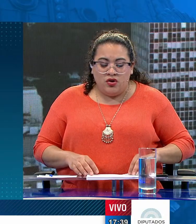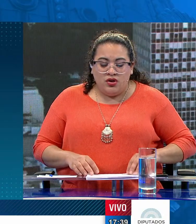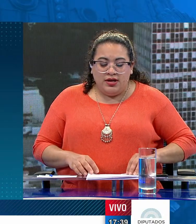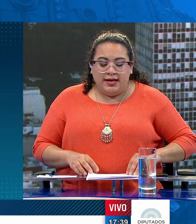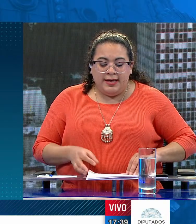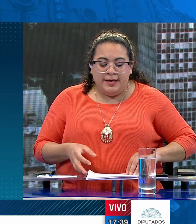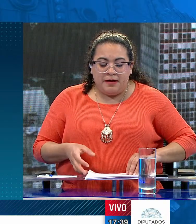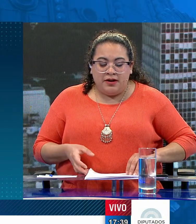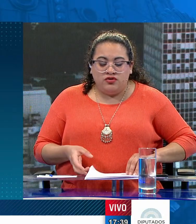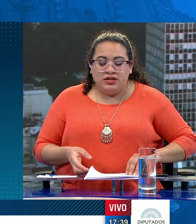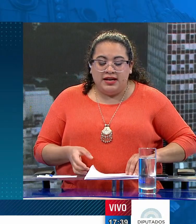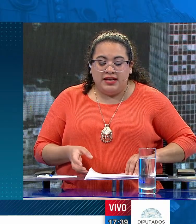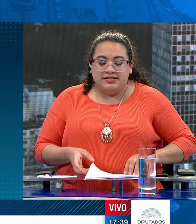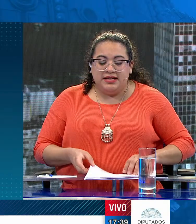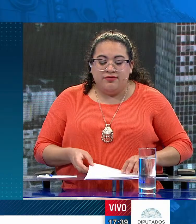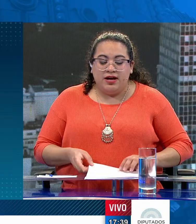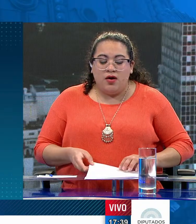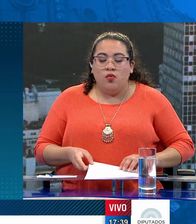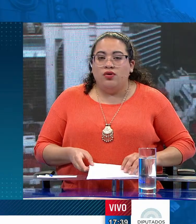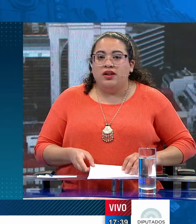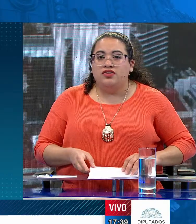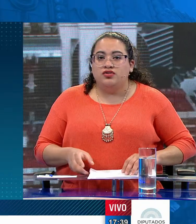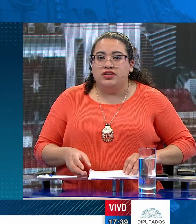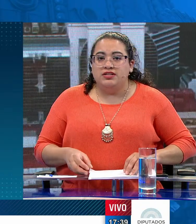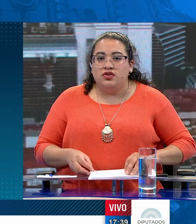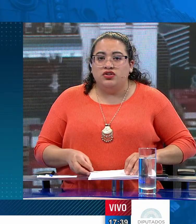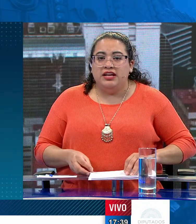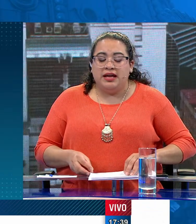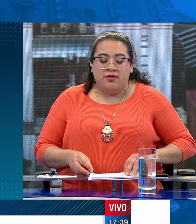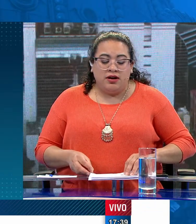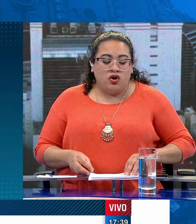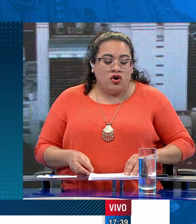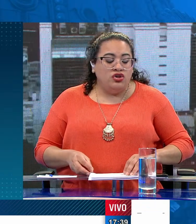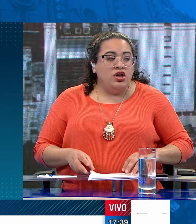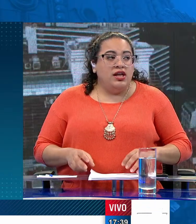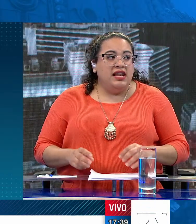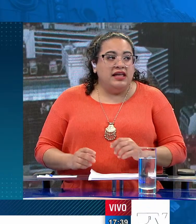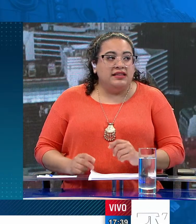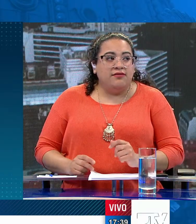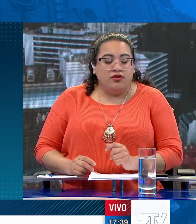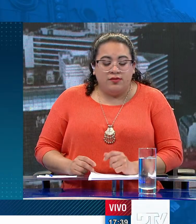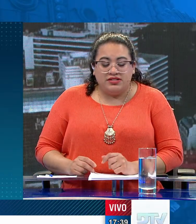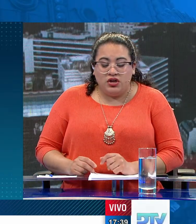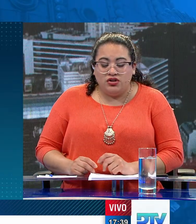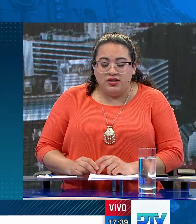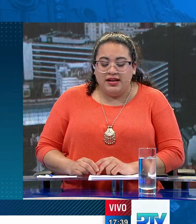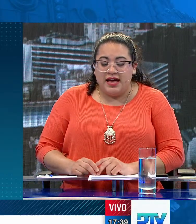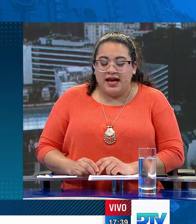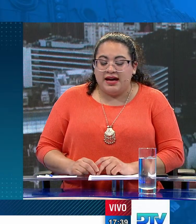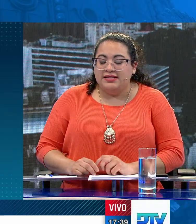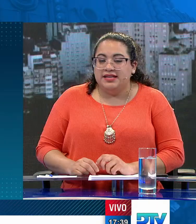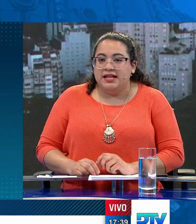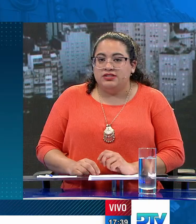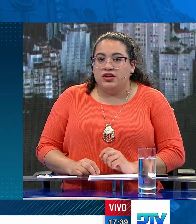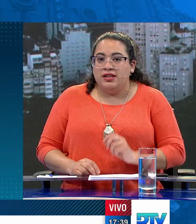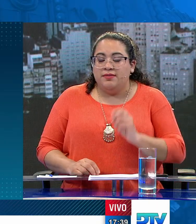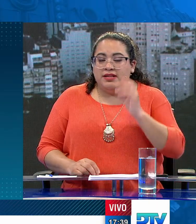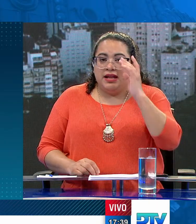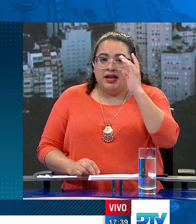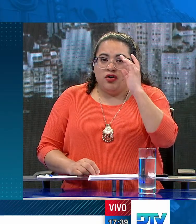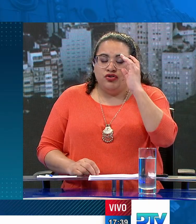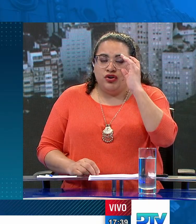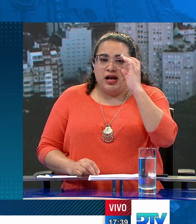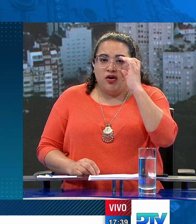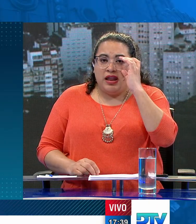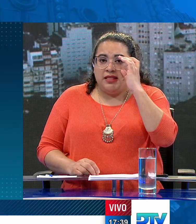decreto. Al considerar que significa un retroceso, tiene que ver con la transformación de la Agencia Nacional de